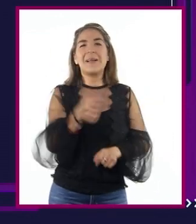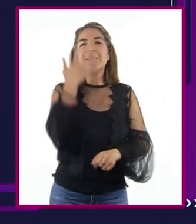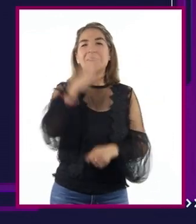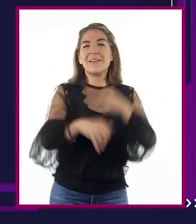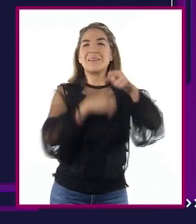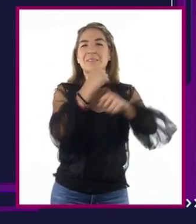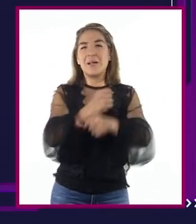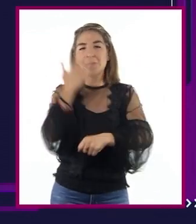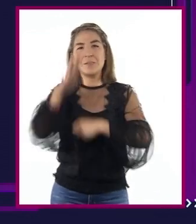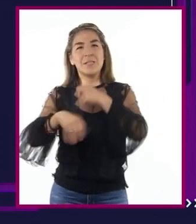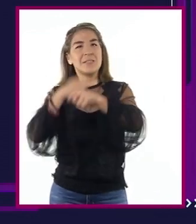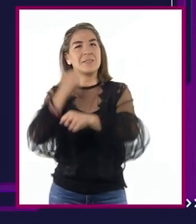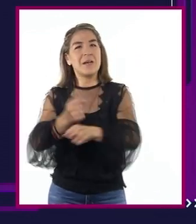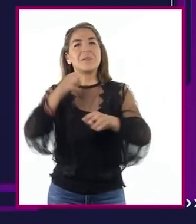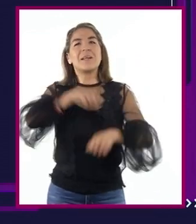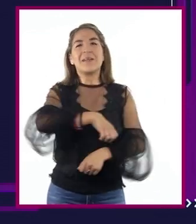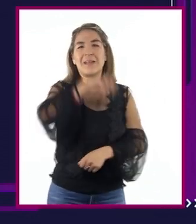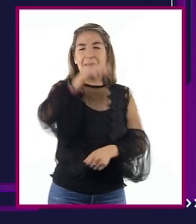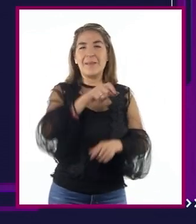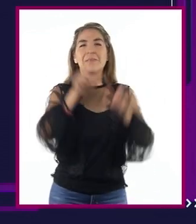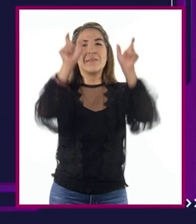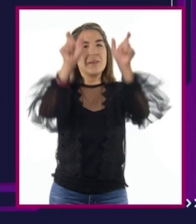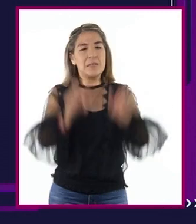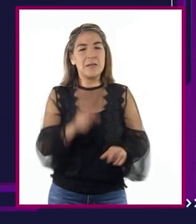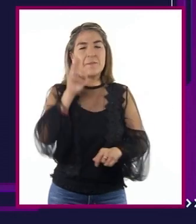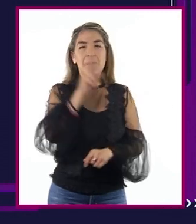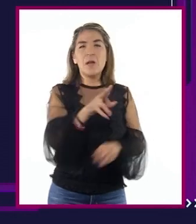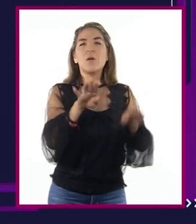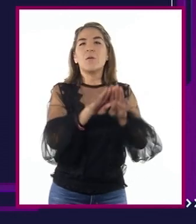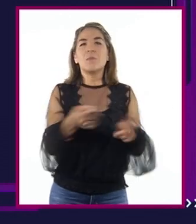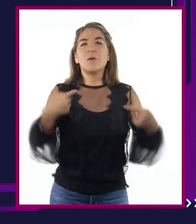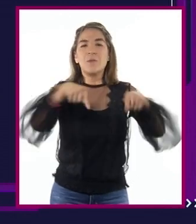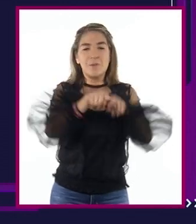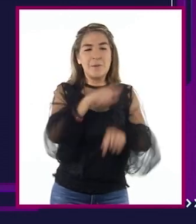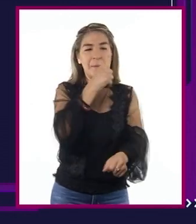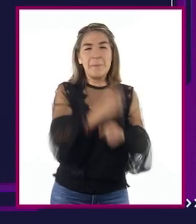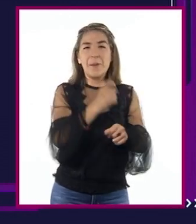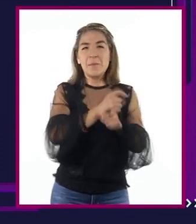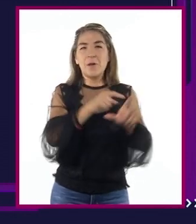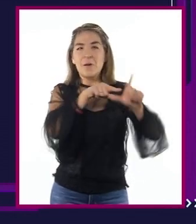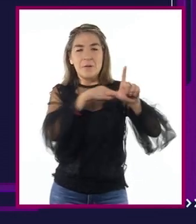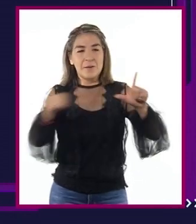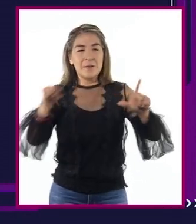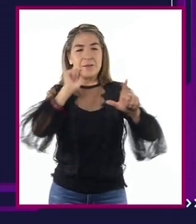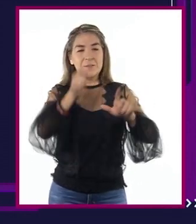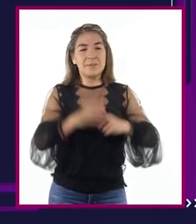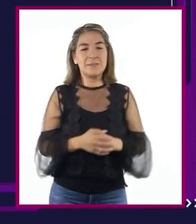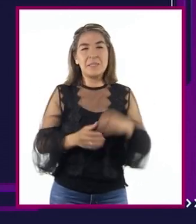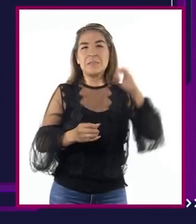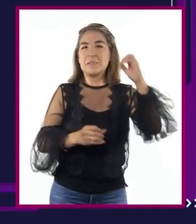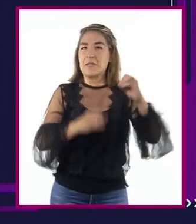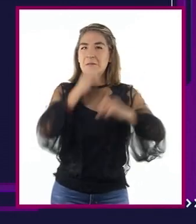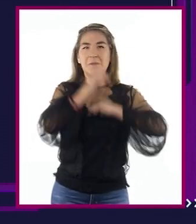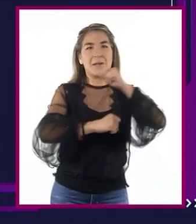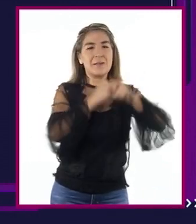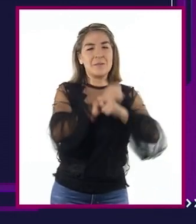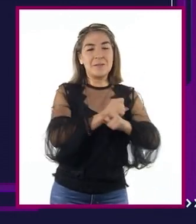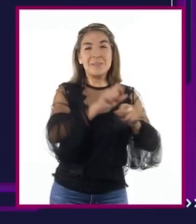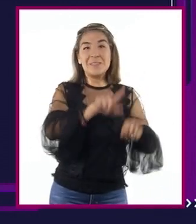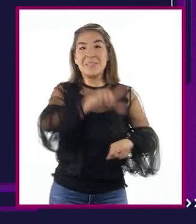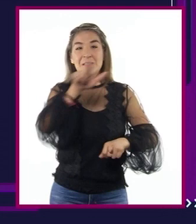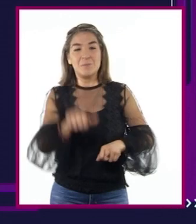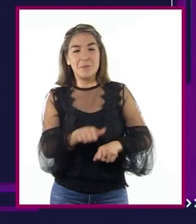de edad. Lo sabemos porque el límite inferior del primer intervalo es 0 años y el